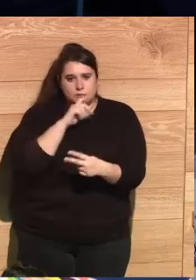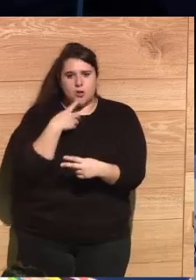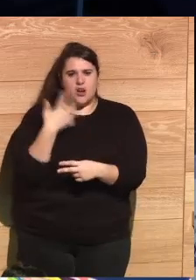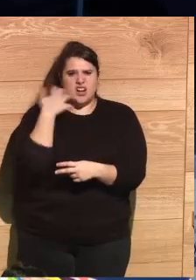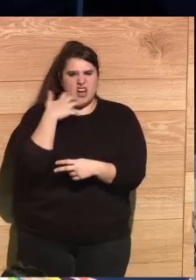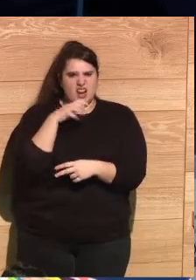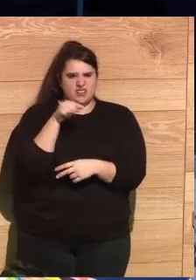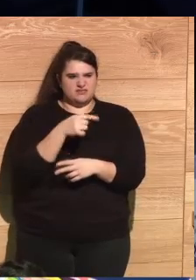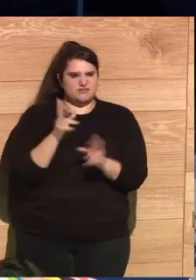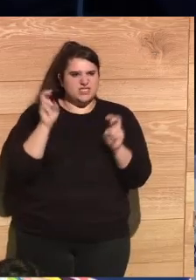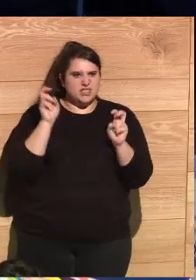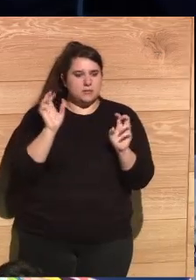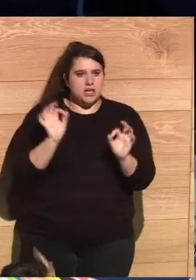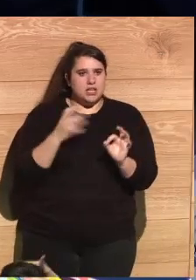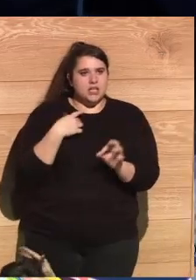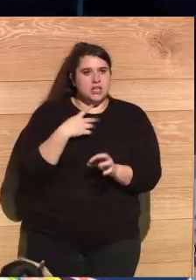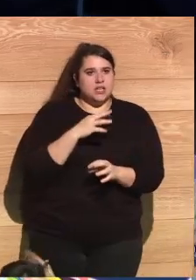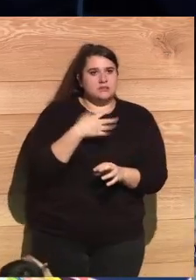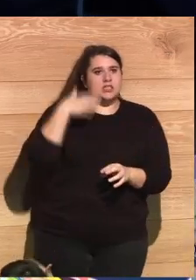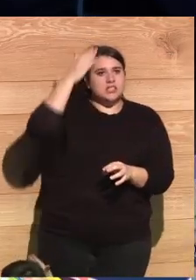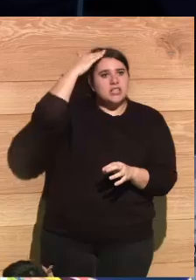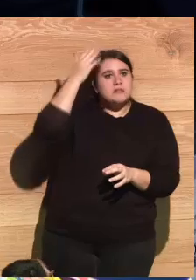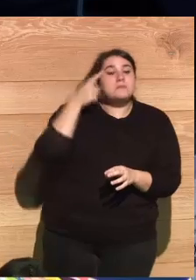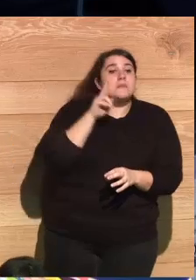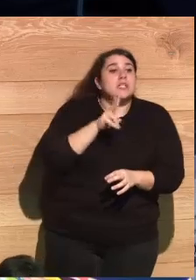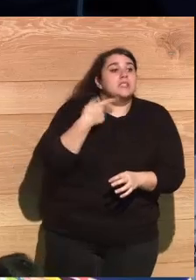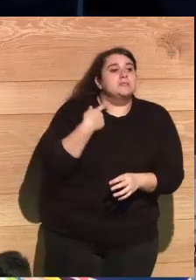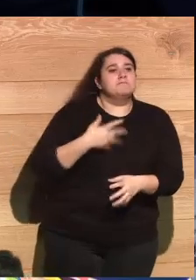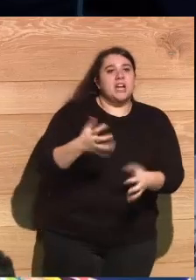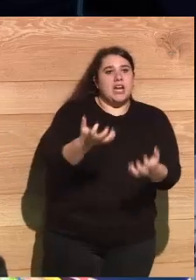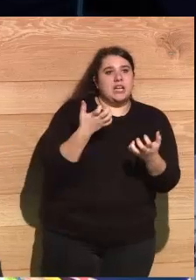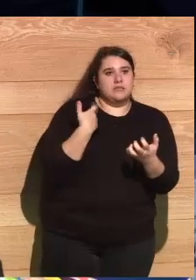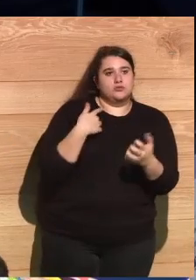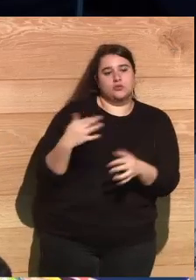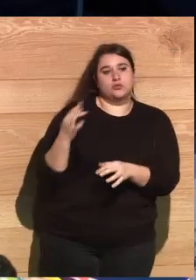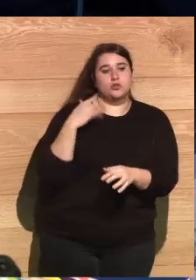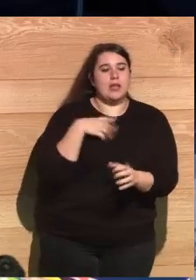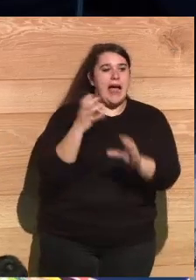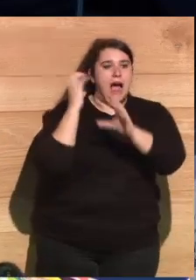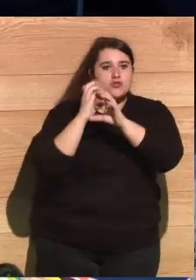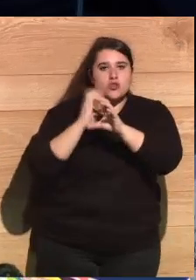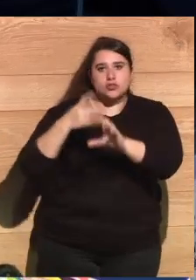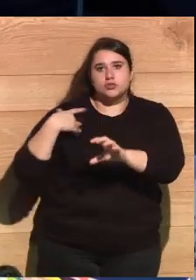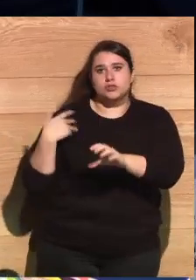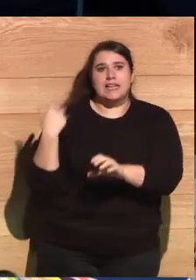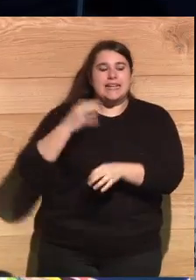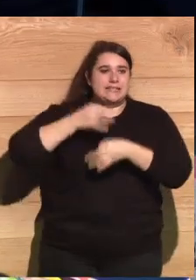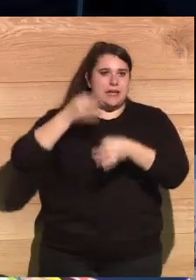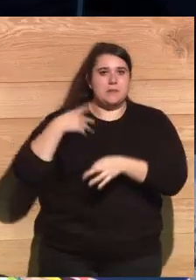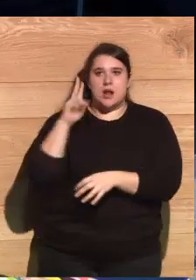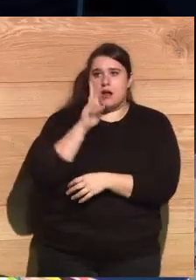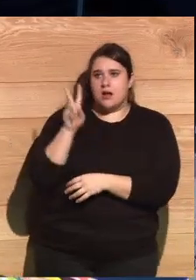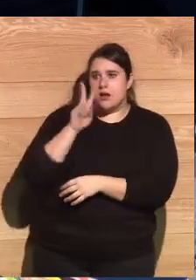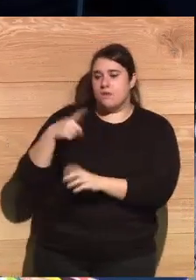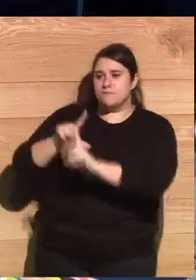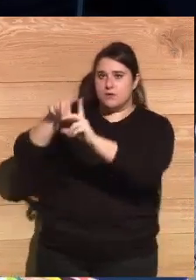elecciones y Trump ganó, yo veía que iba a ganar, porque decía, si está el autobús todo el día pasando aquí por el pueblo, si veo el autobús, ¿dónde está Hillary? Yo